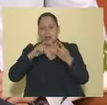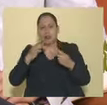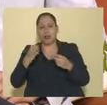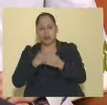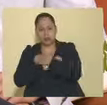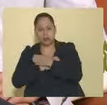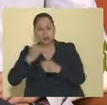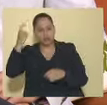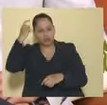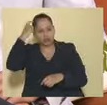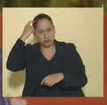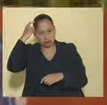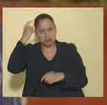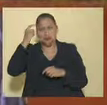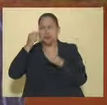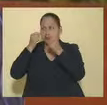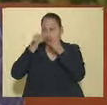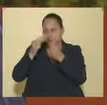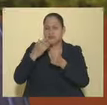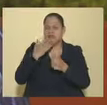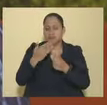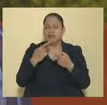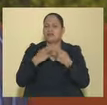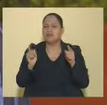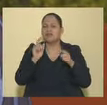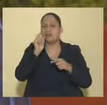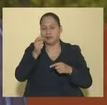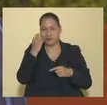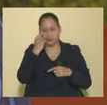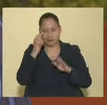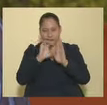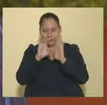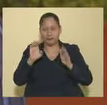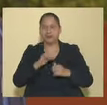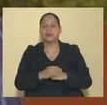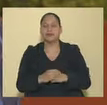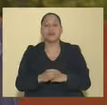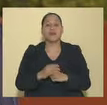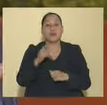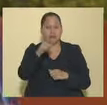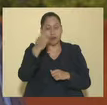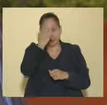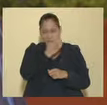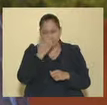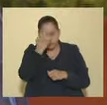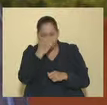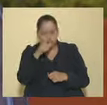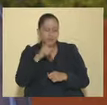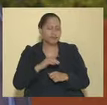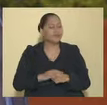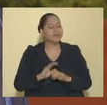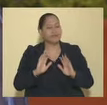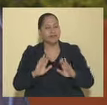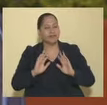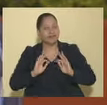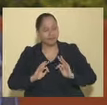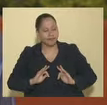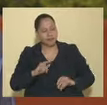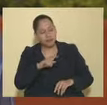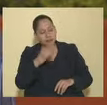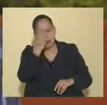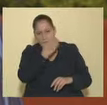consciente. Okay. ¿A qué se refiere esta diferencia? Bueno, a que si observamos con cuidado, la